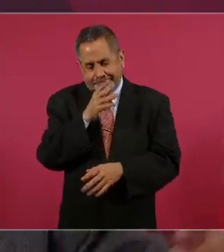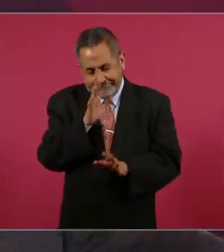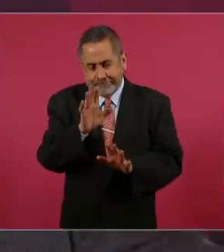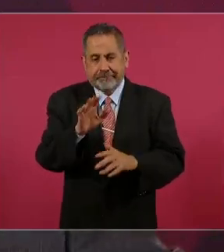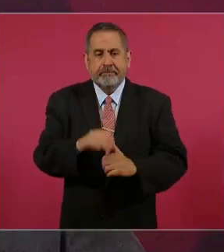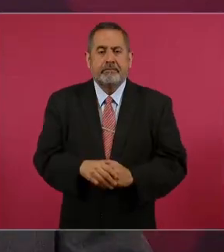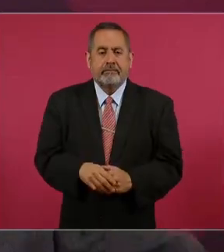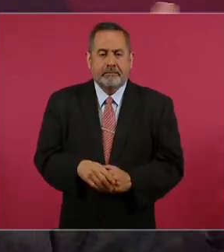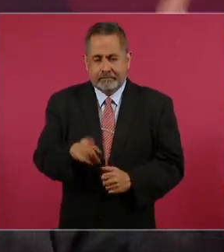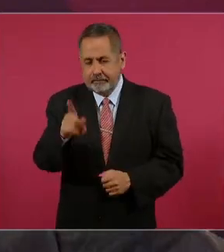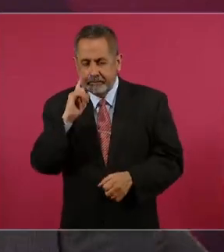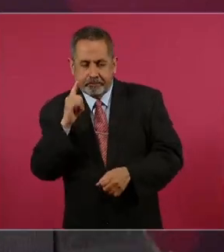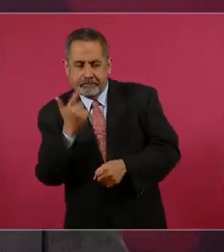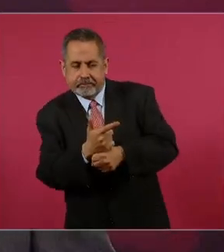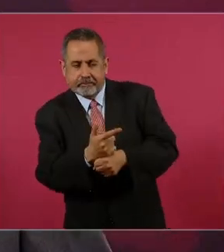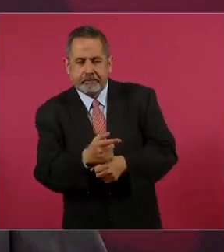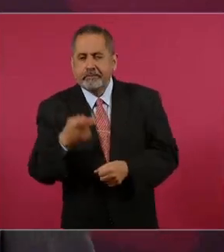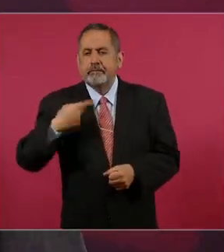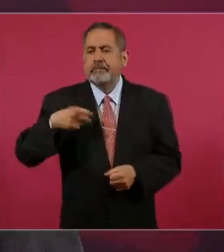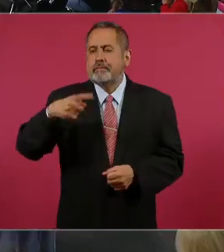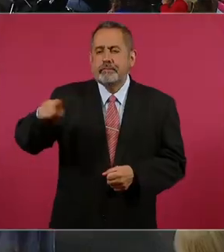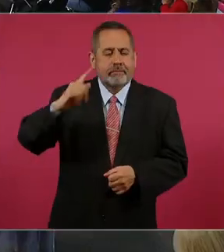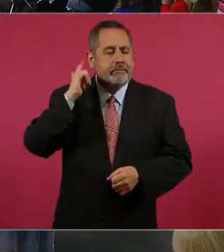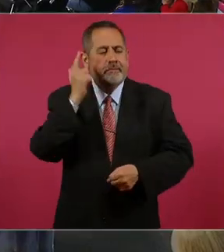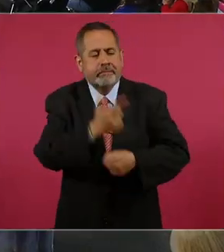ustedes se dan cuenta la gente se da cuenta